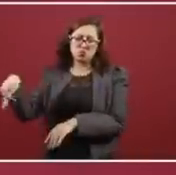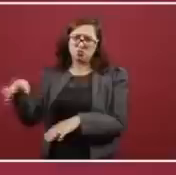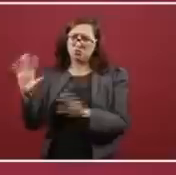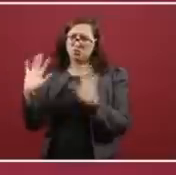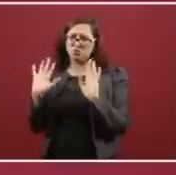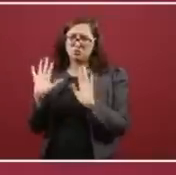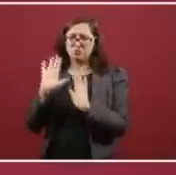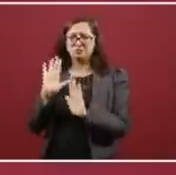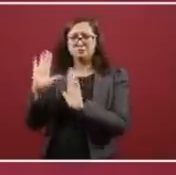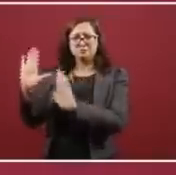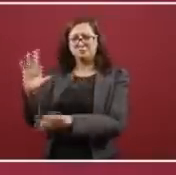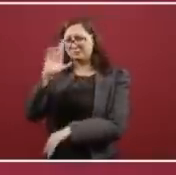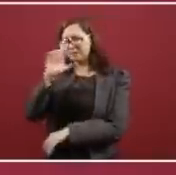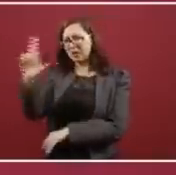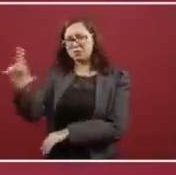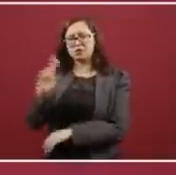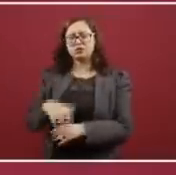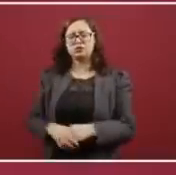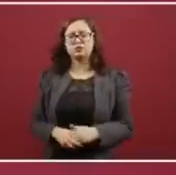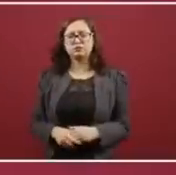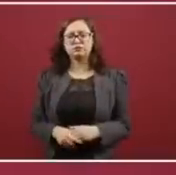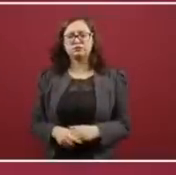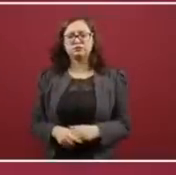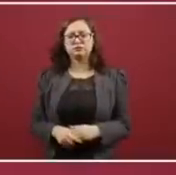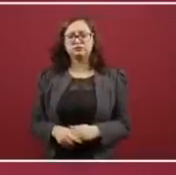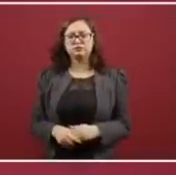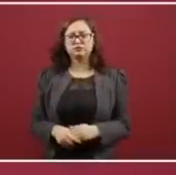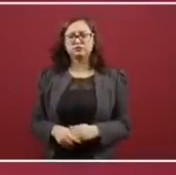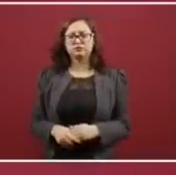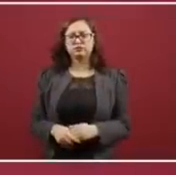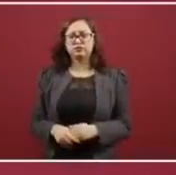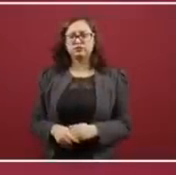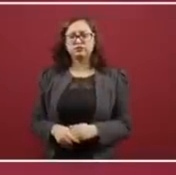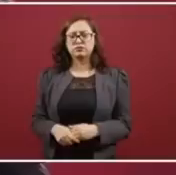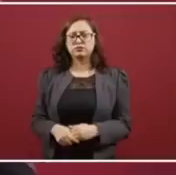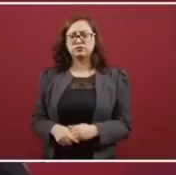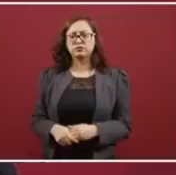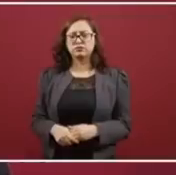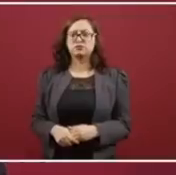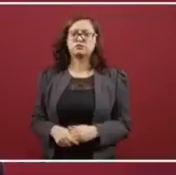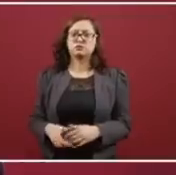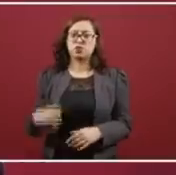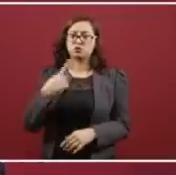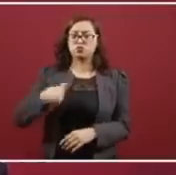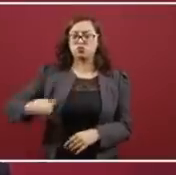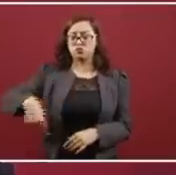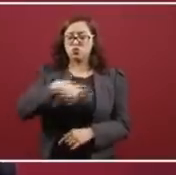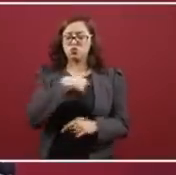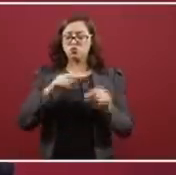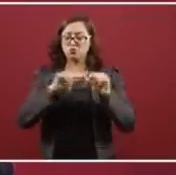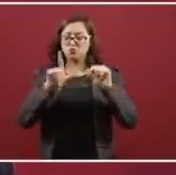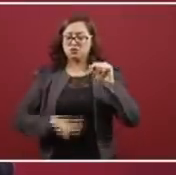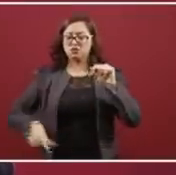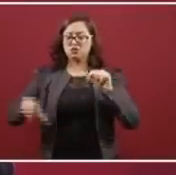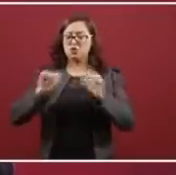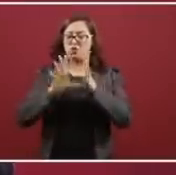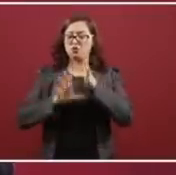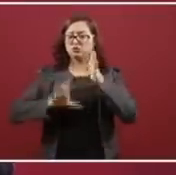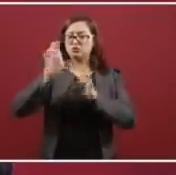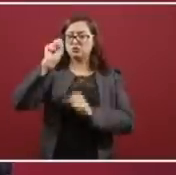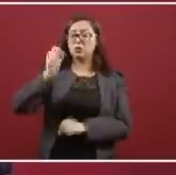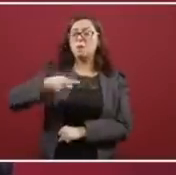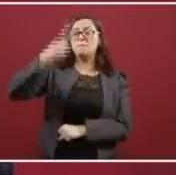a ser muy respetuosos van a cumplir el principio constitucional de no intervención